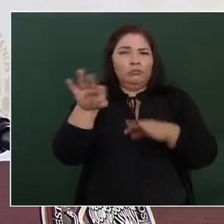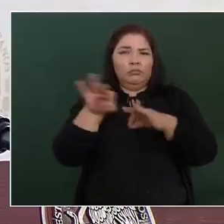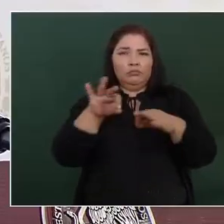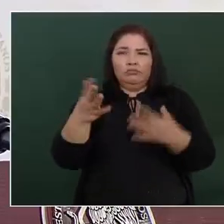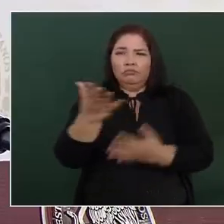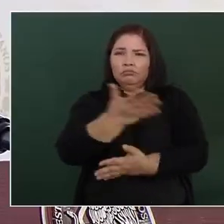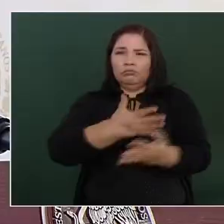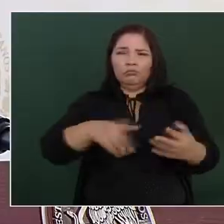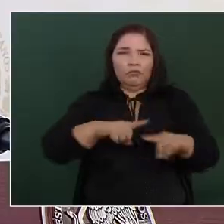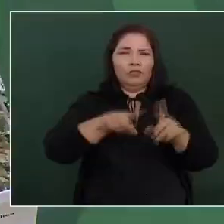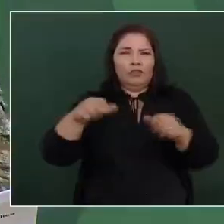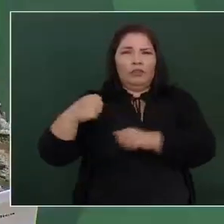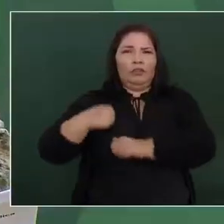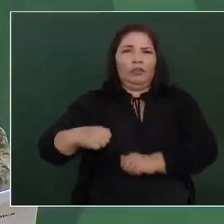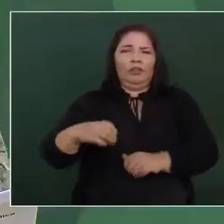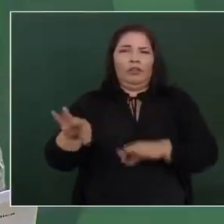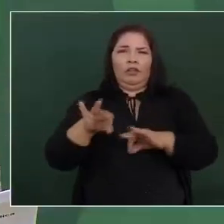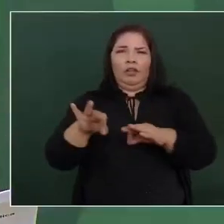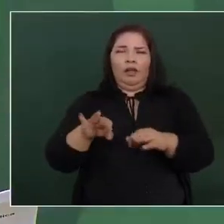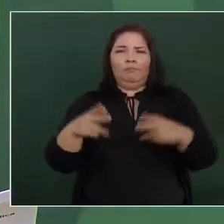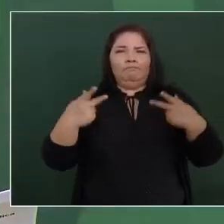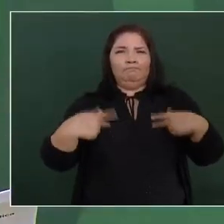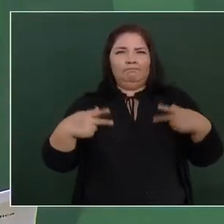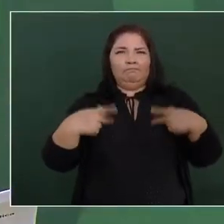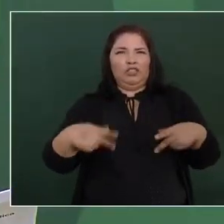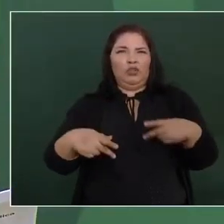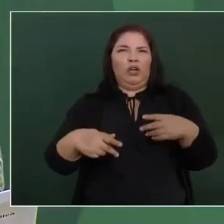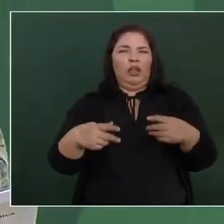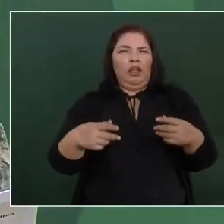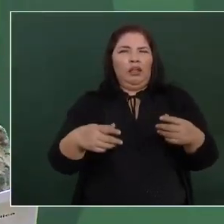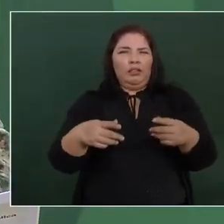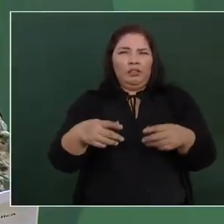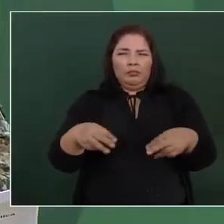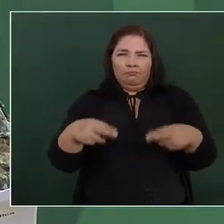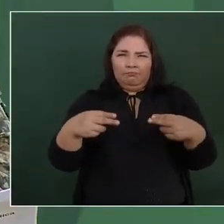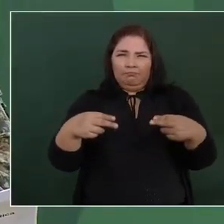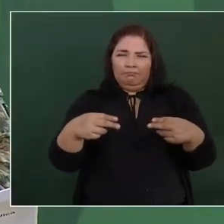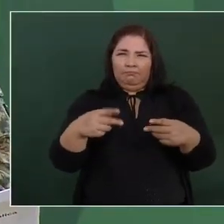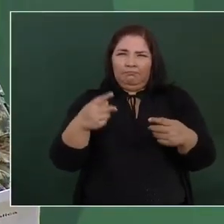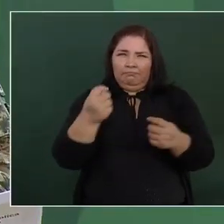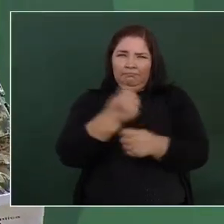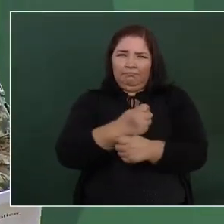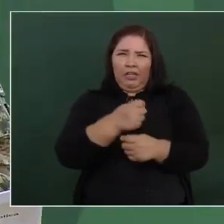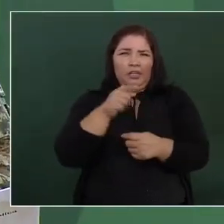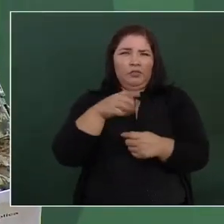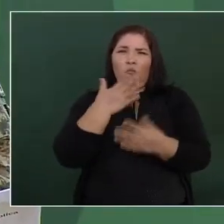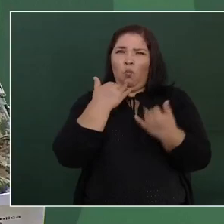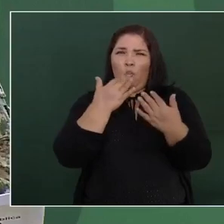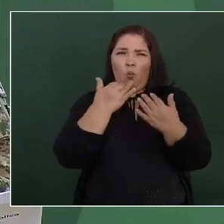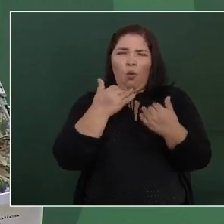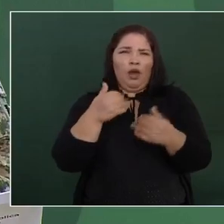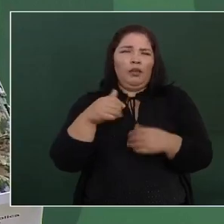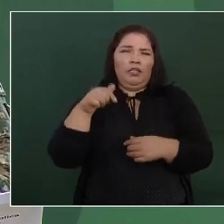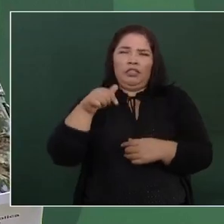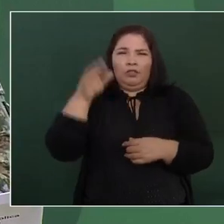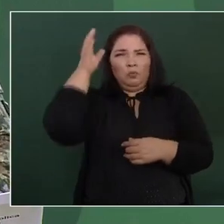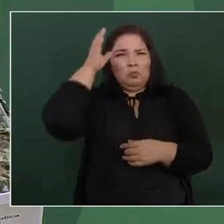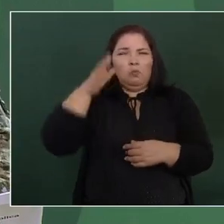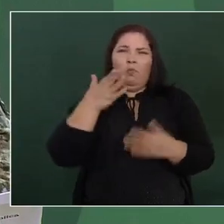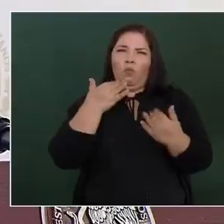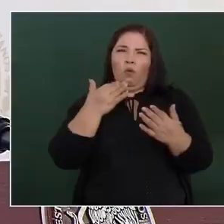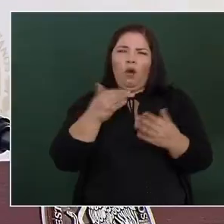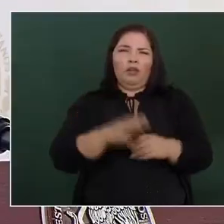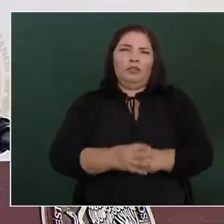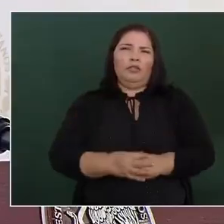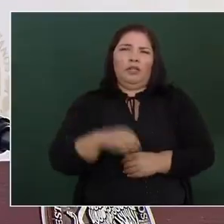por las autoridades. En trata de personas, en septiembre no hubo este delito, no hubo registro de este delito, tiene